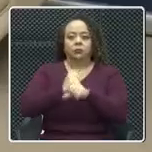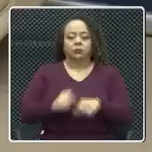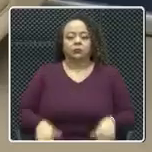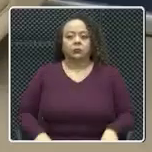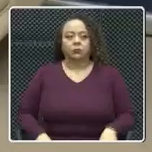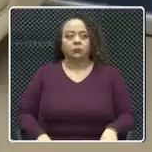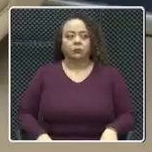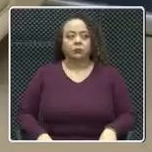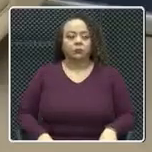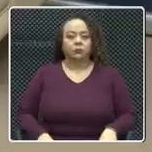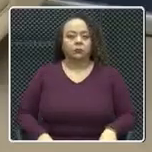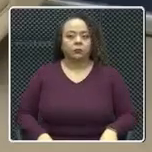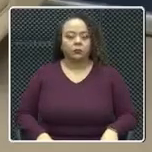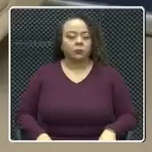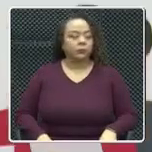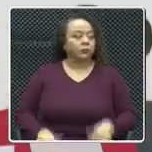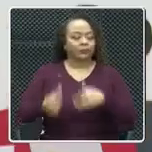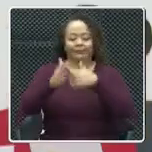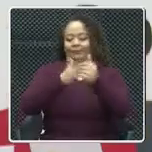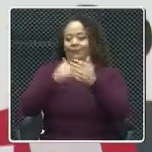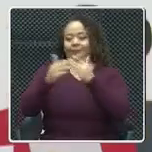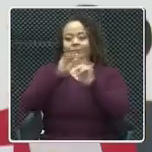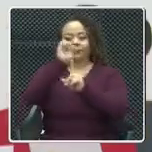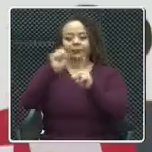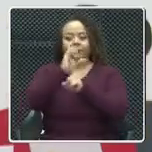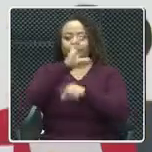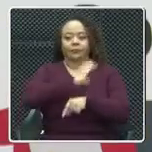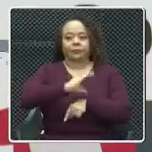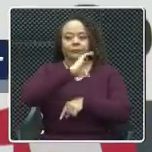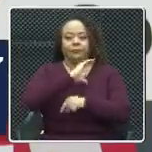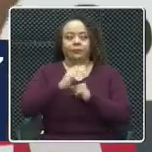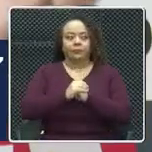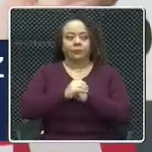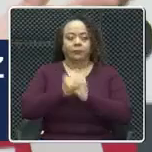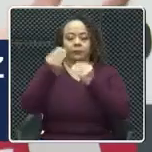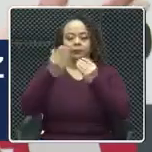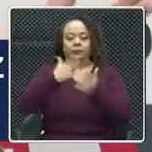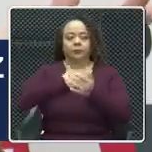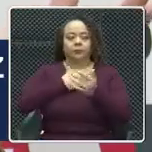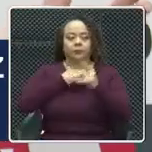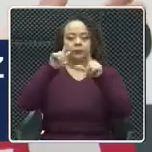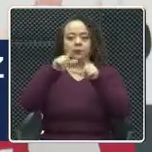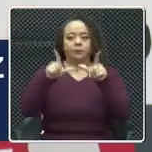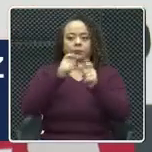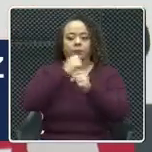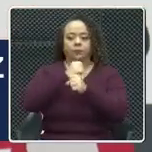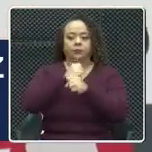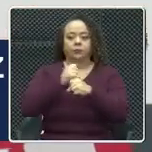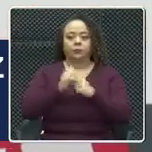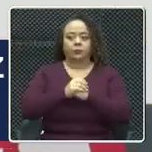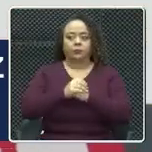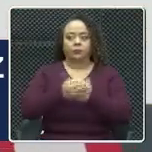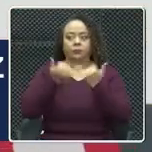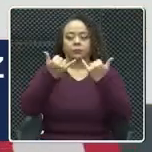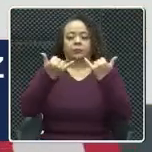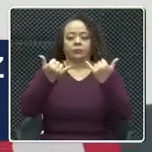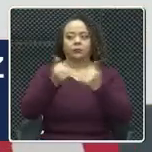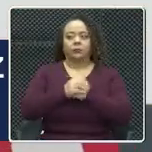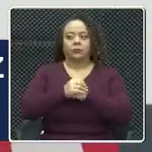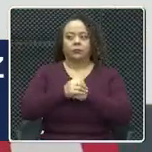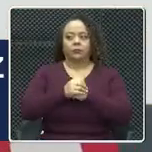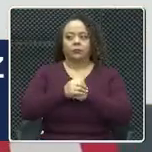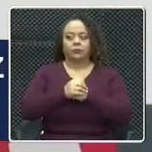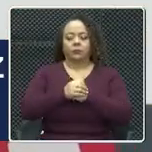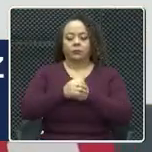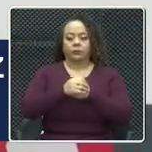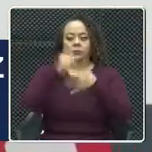donde estamos, ¿verdad? Cualquiera, las condiciones y las características que me dé a mí el lugar de mi trabajo. Ahora, ¿cuáles van a ser